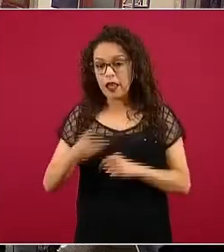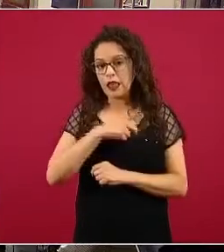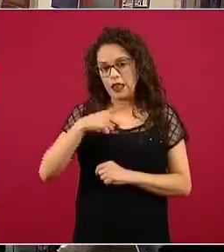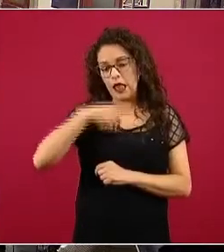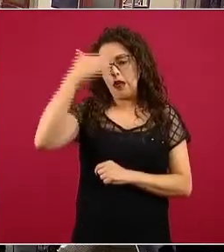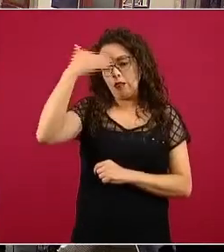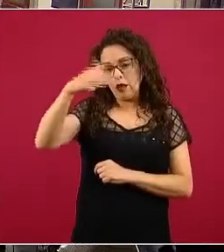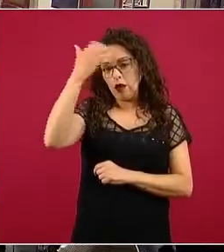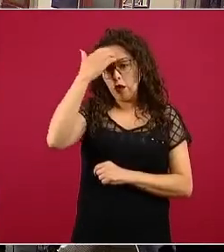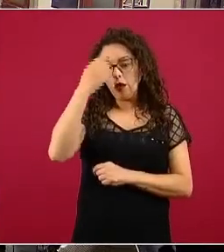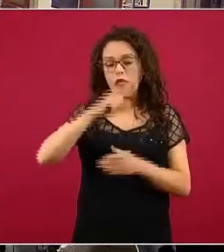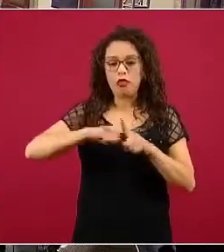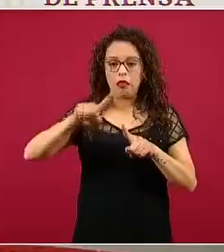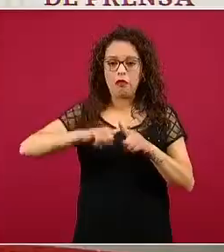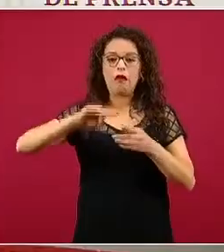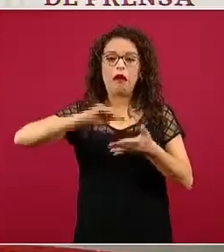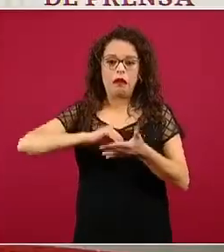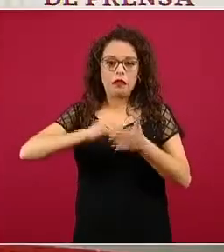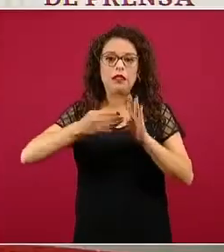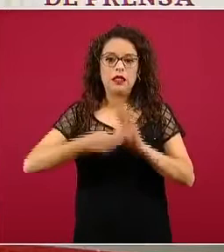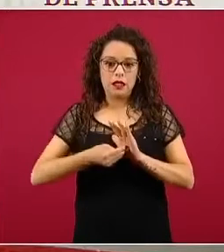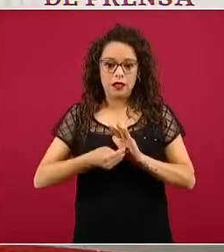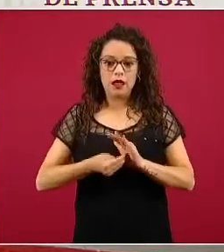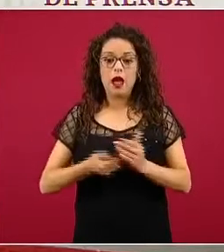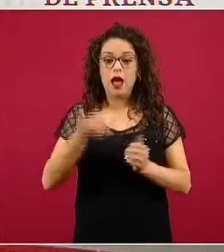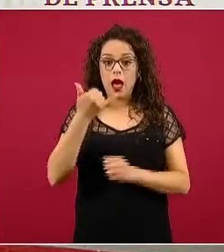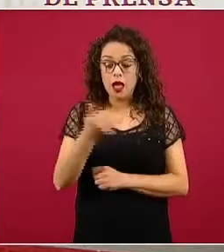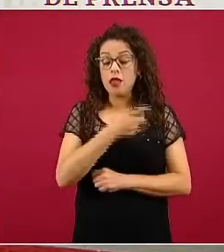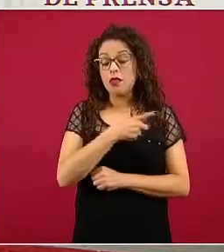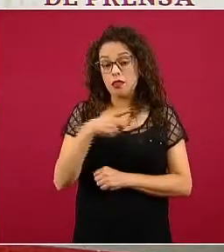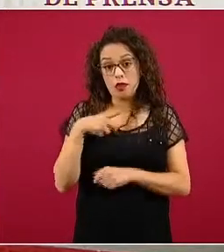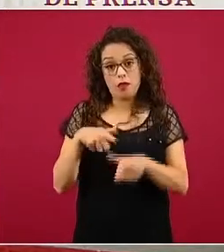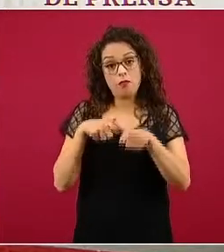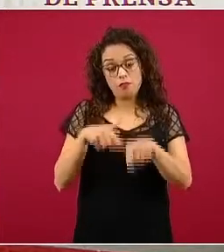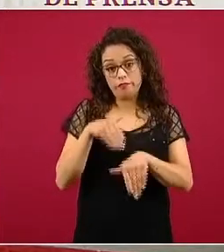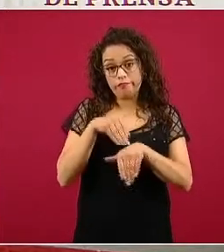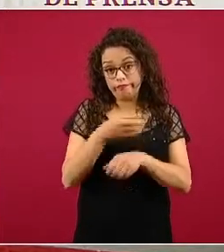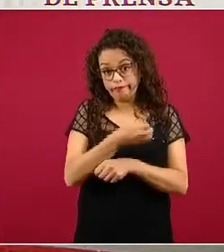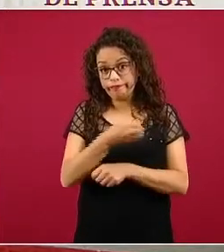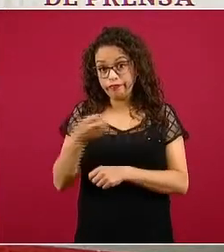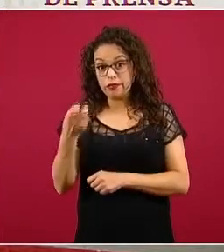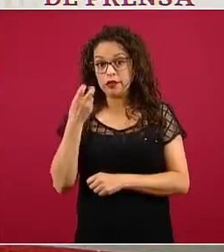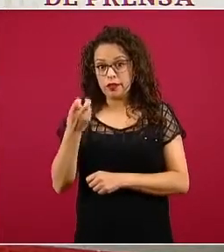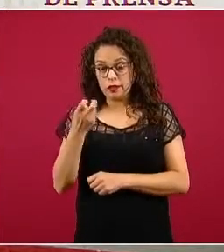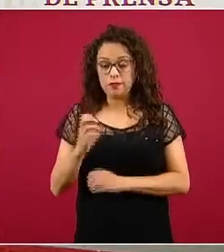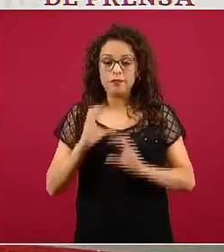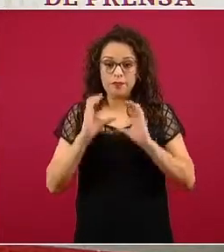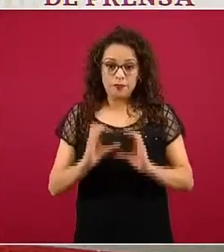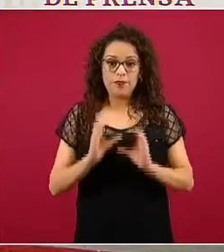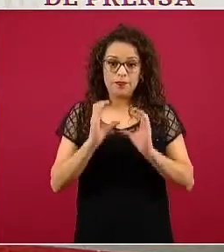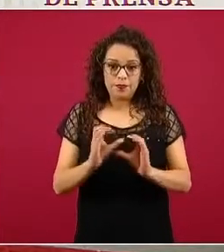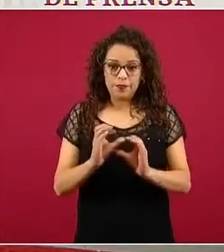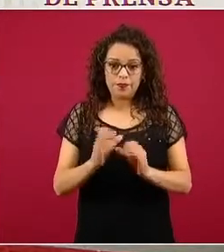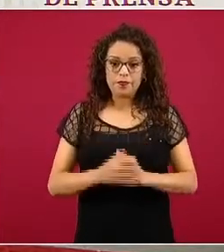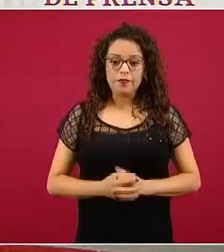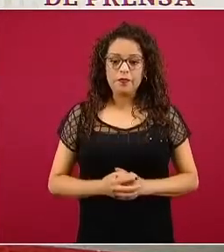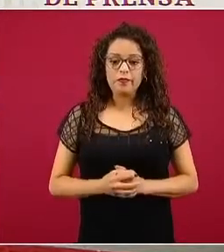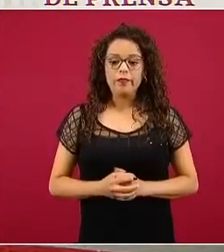y a través de ellas, lógicamente, invitarlas a seguirse sumando a las mismas, sino también como